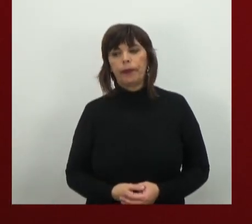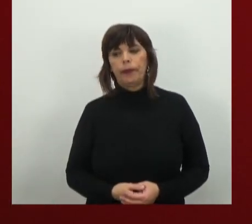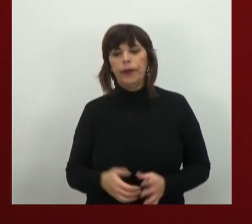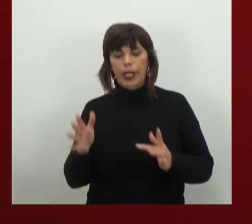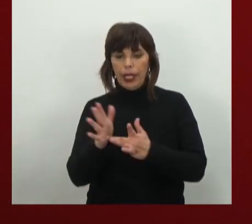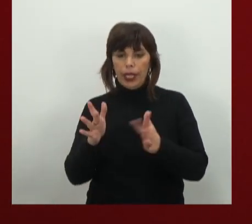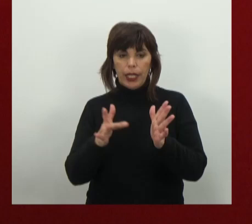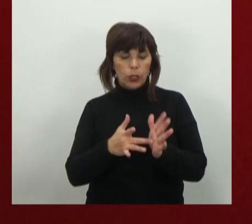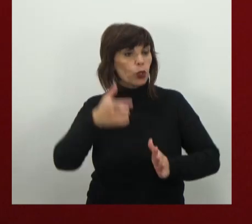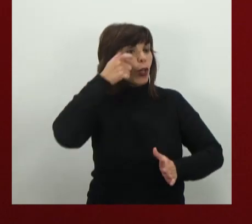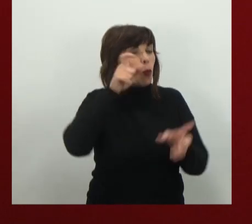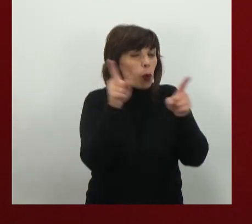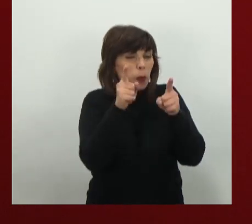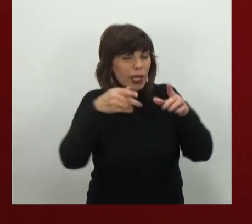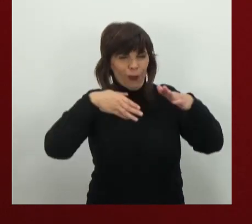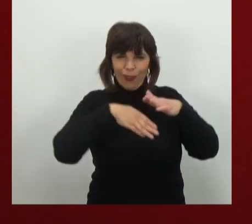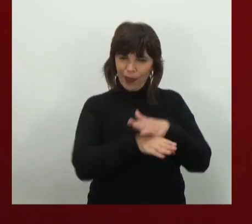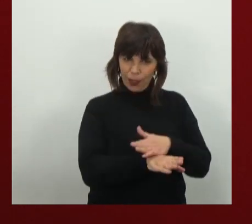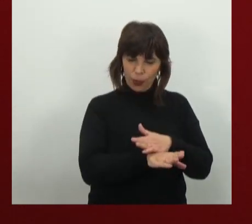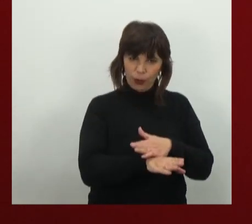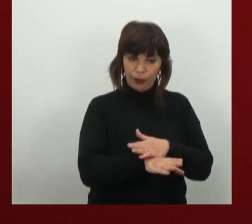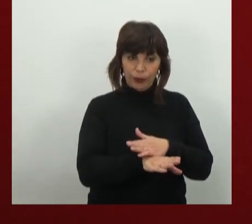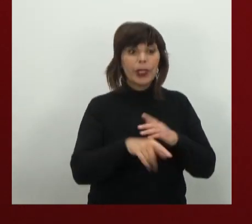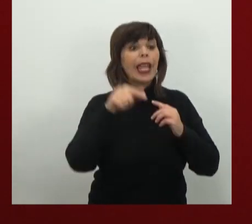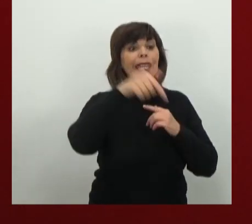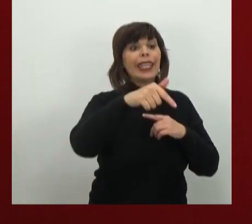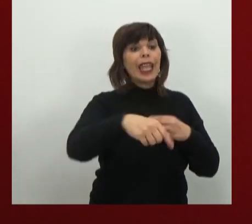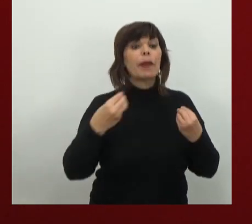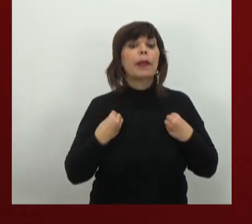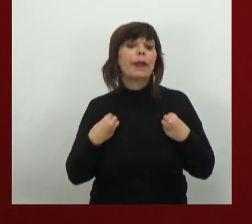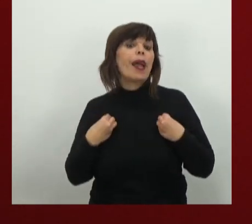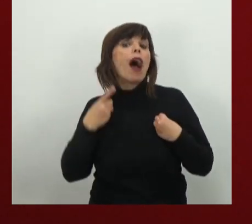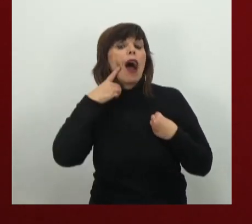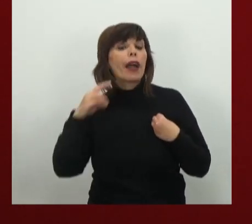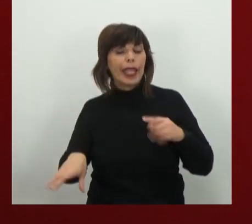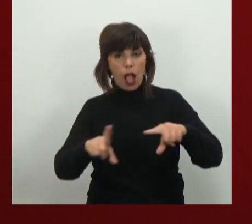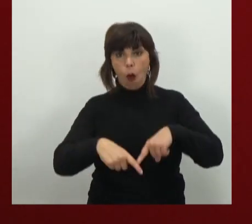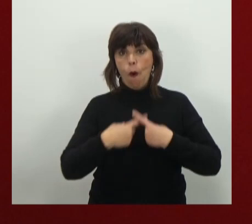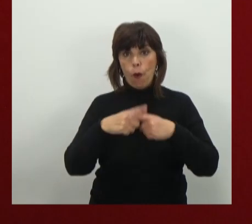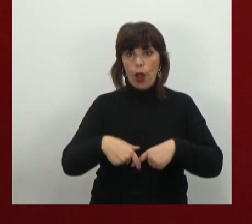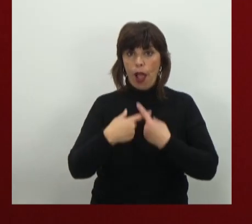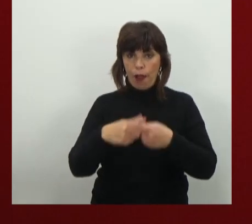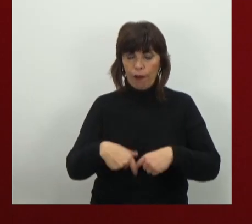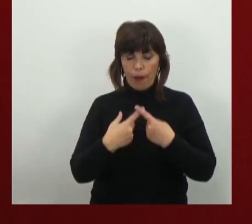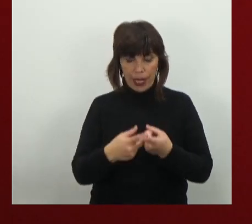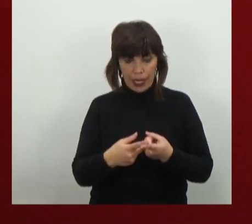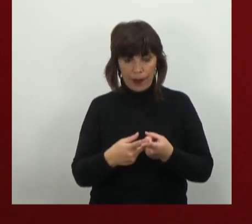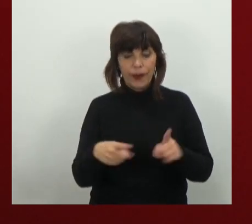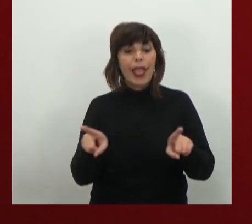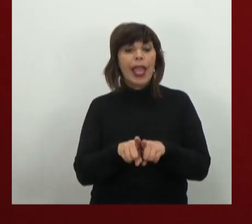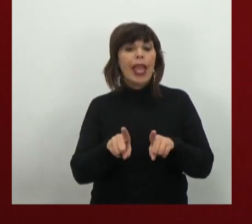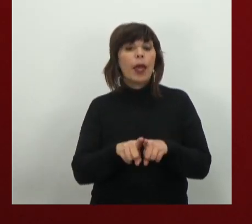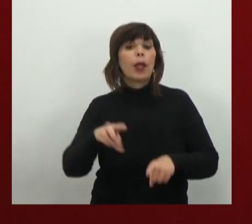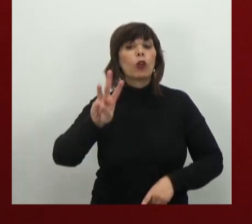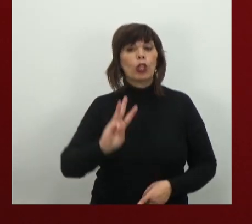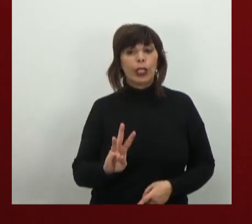camino entró en una aldea. Parece que esta familia, que no estaban casados, Marta, María y Lázaro,